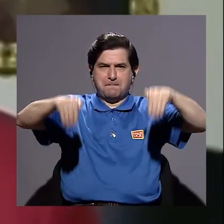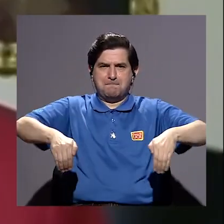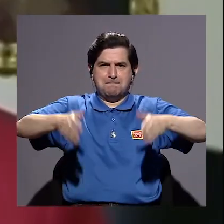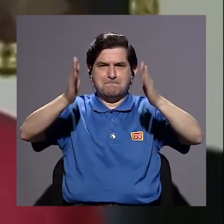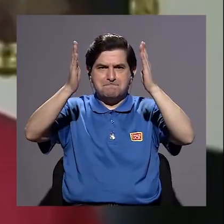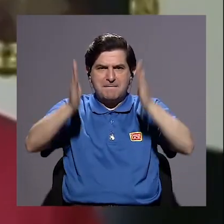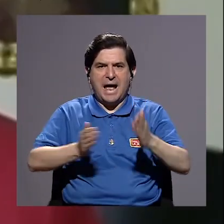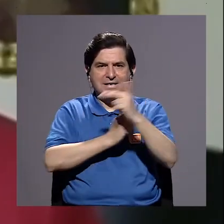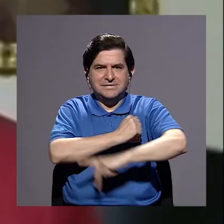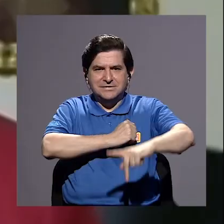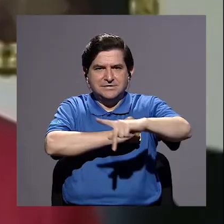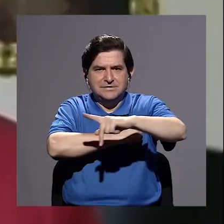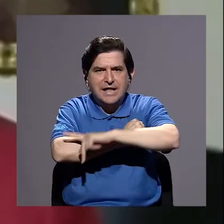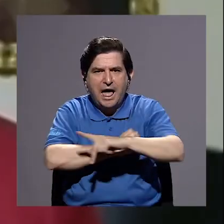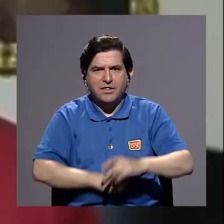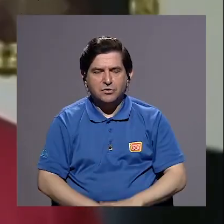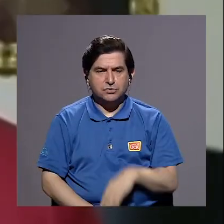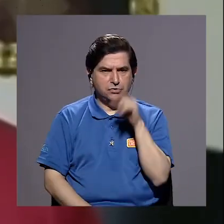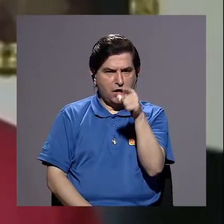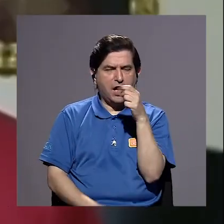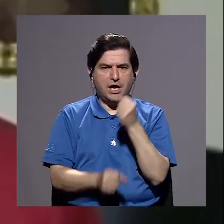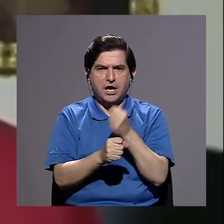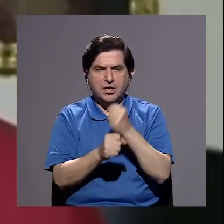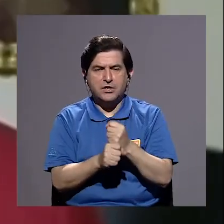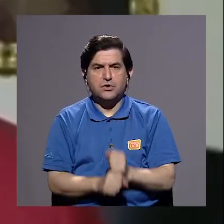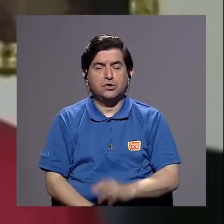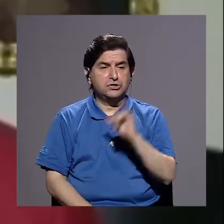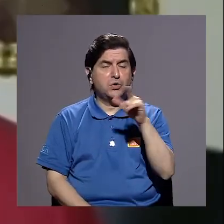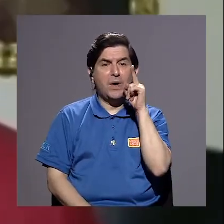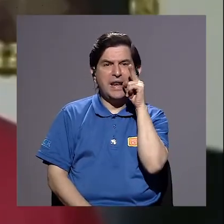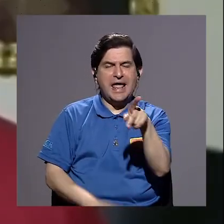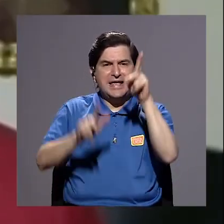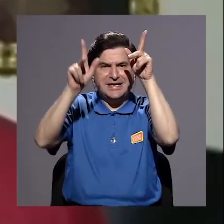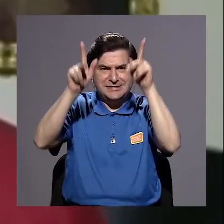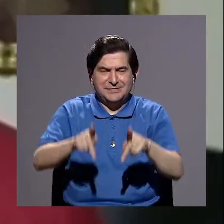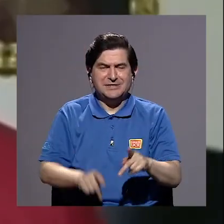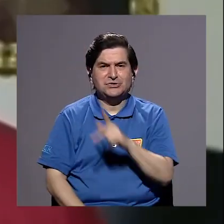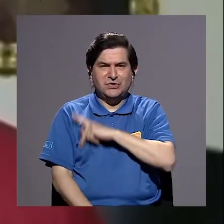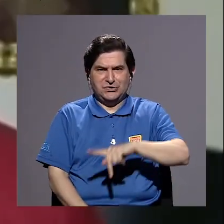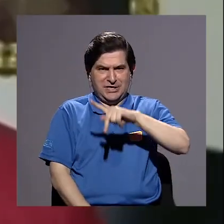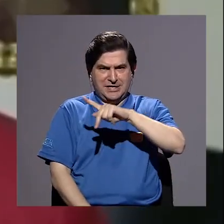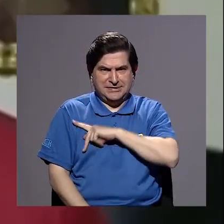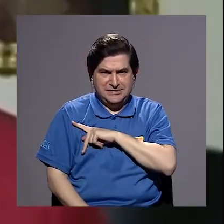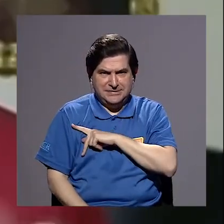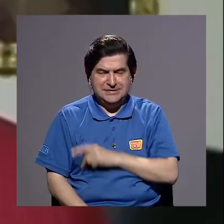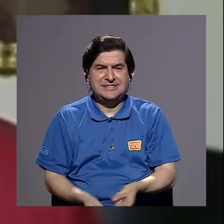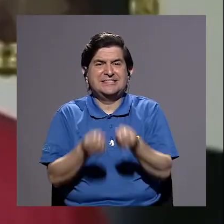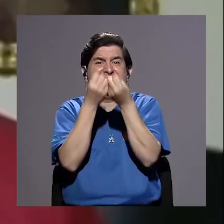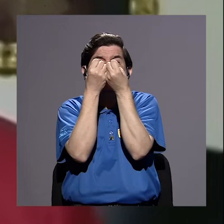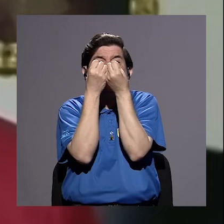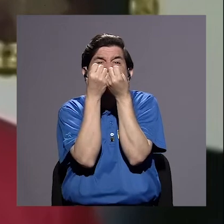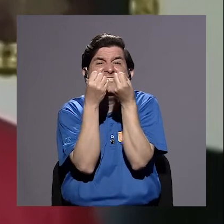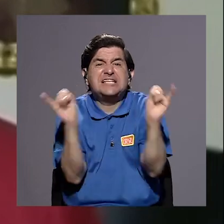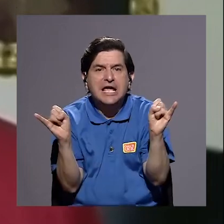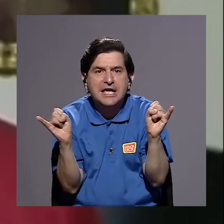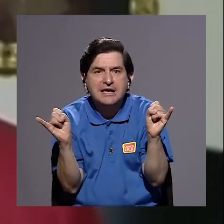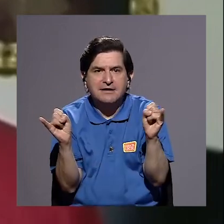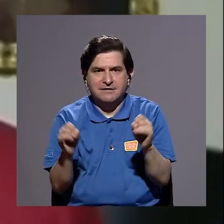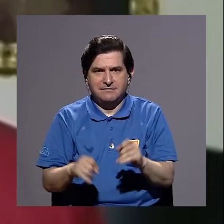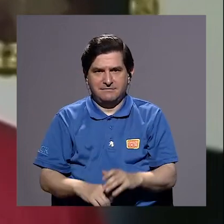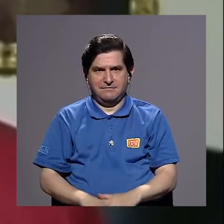magistrados de nuestro país ejercían ellos mismos personalmente, sin dar